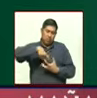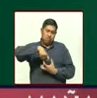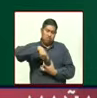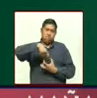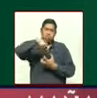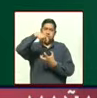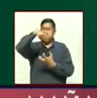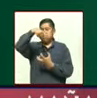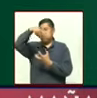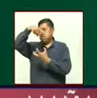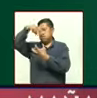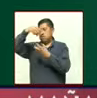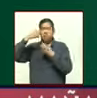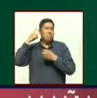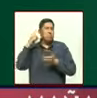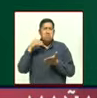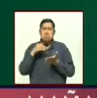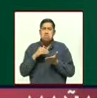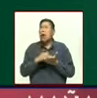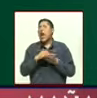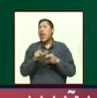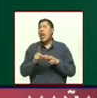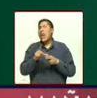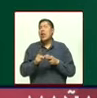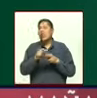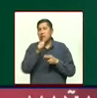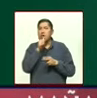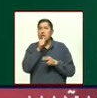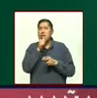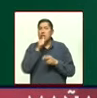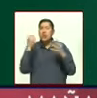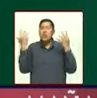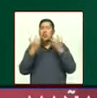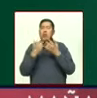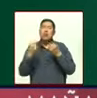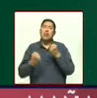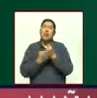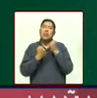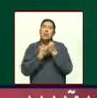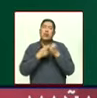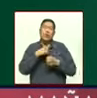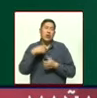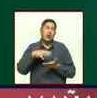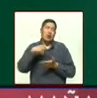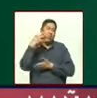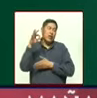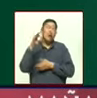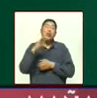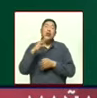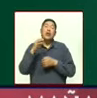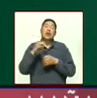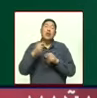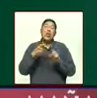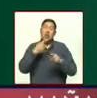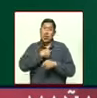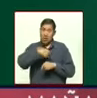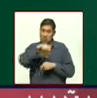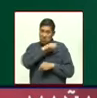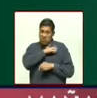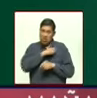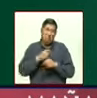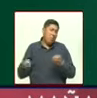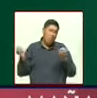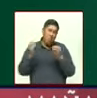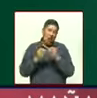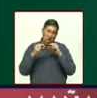1.000 litros de agua. Como parte de la cooperación de la Fundación Airbus de Francia y 40 bomberos forestales y 8 expertos de España en el